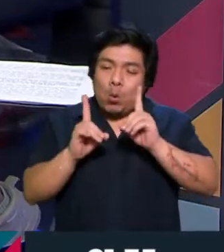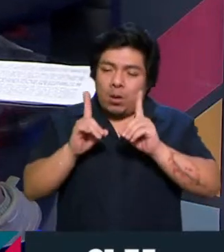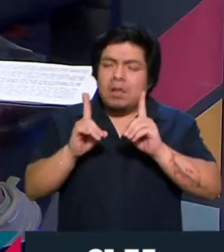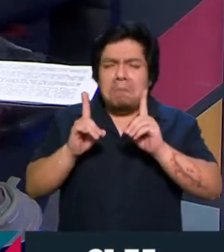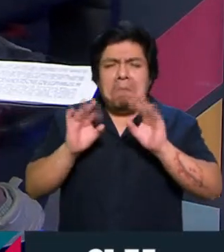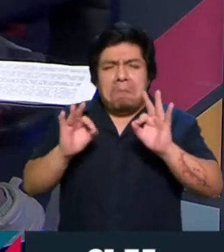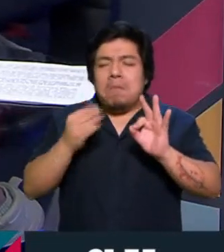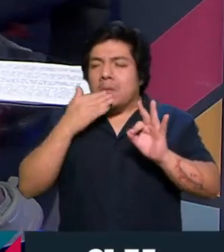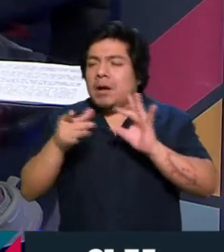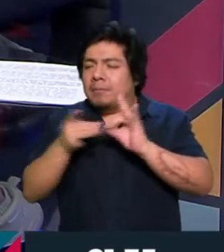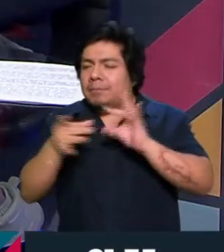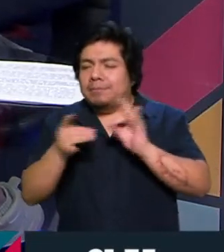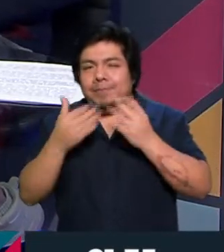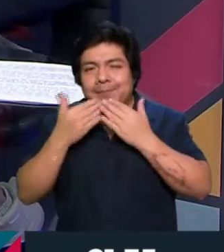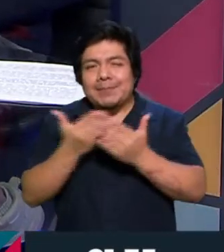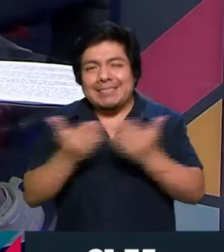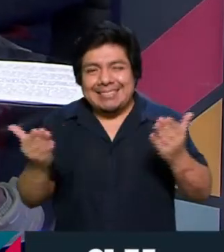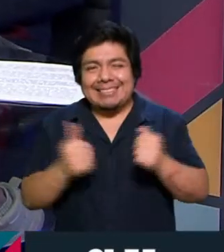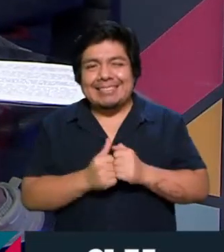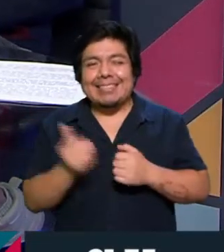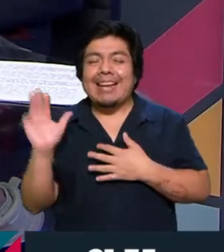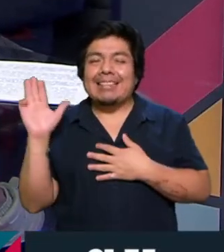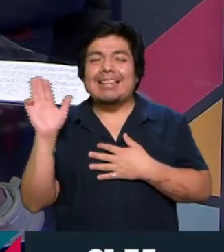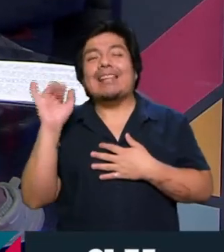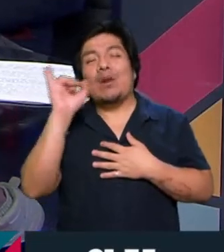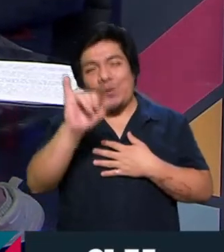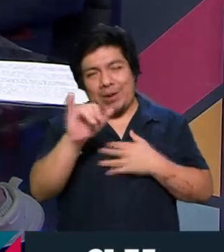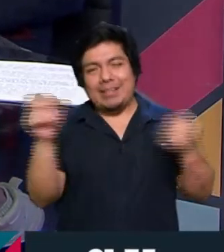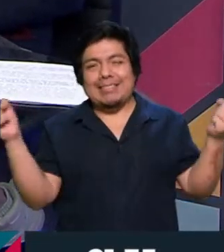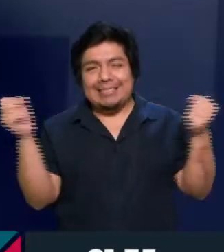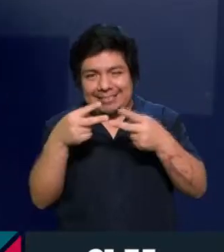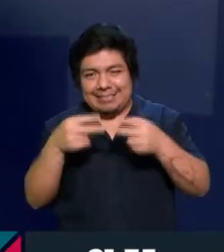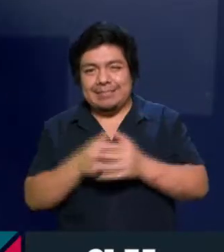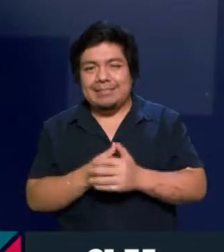dudas. Sí, muchísimas gracias. Muchas gracias y hasta la próxima. Hasta la próxima y acompáñame a Ciudad Adentro. Vamos.